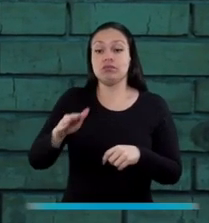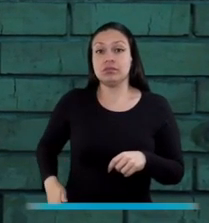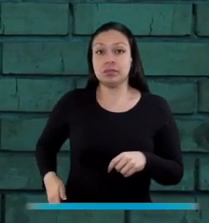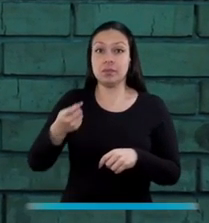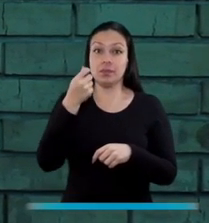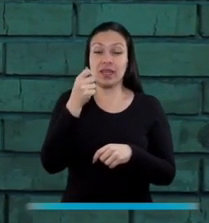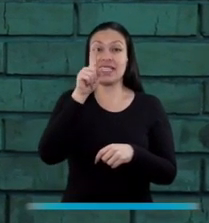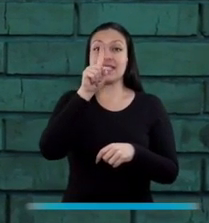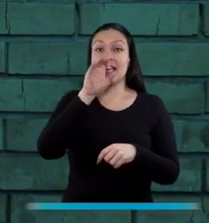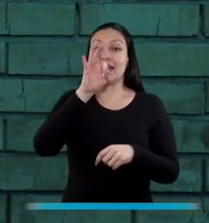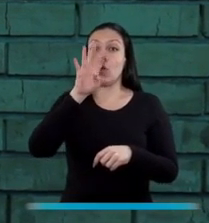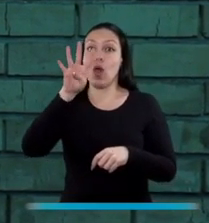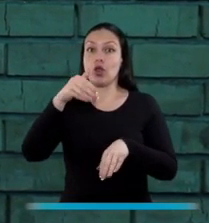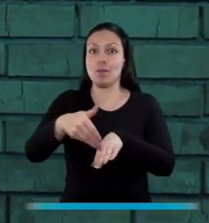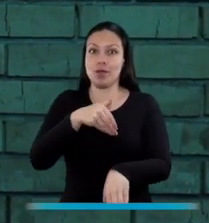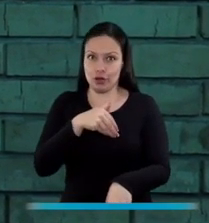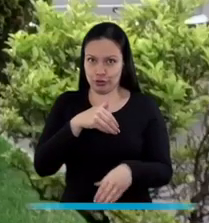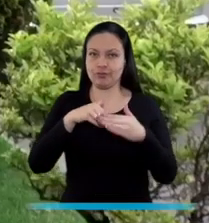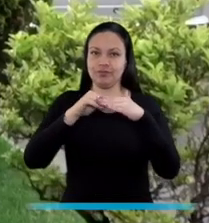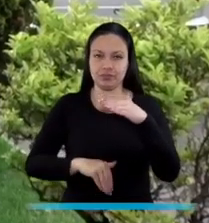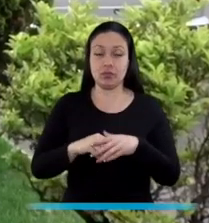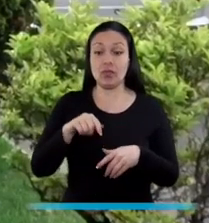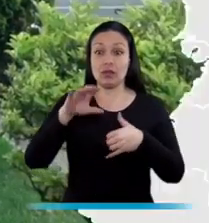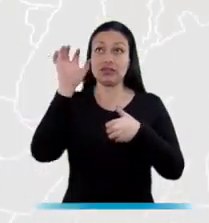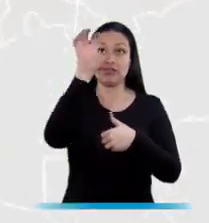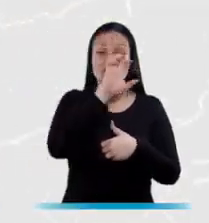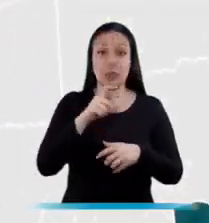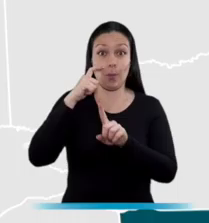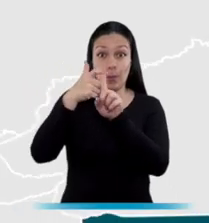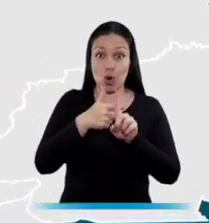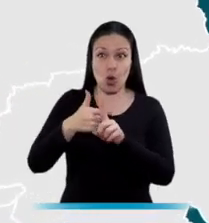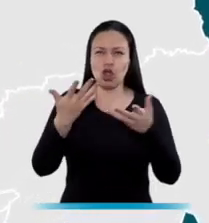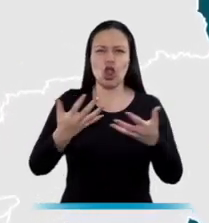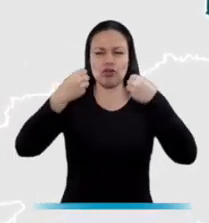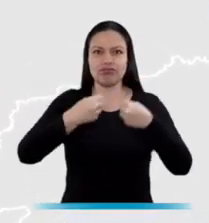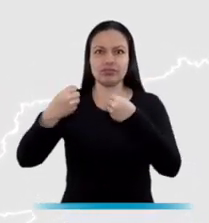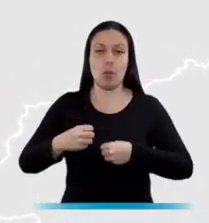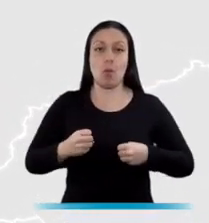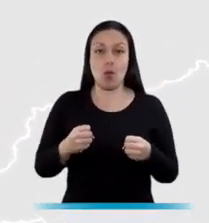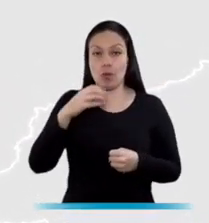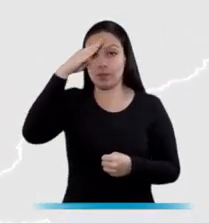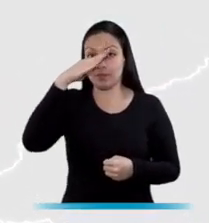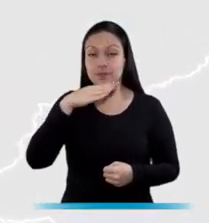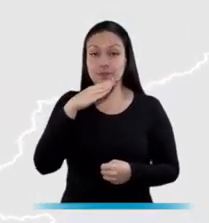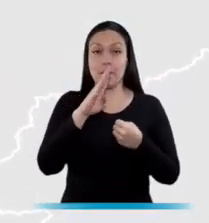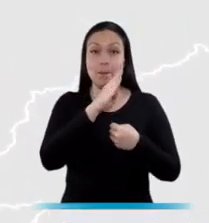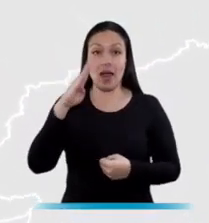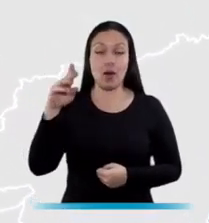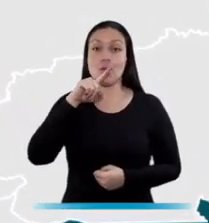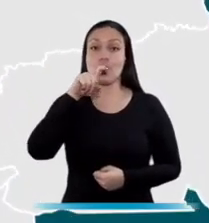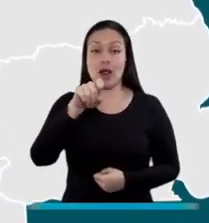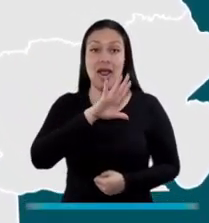económicas no superen los 134 millones de pesos. La Procu tiene 6 sedes de conciliación: en Bogotá, Medellín, Barranquilla,